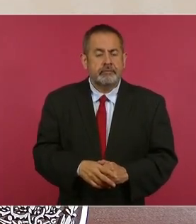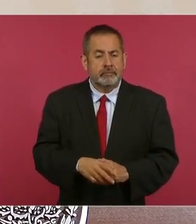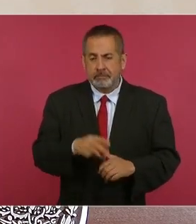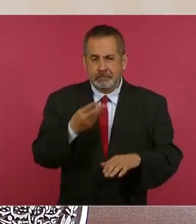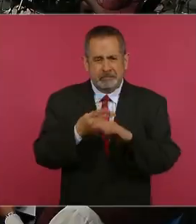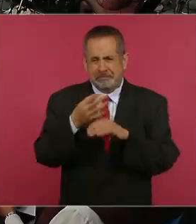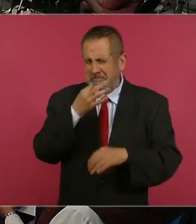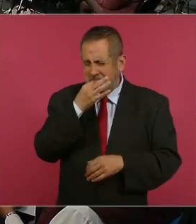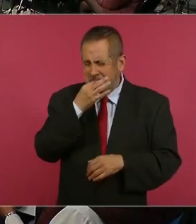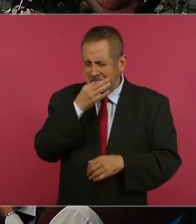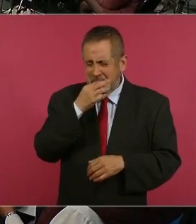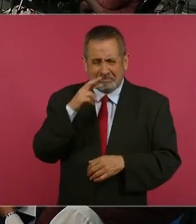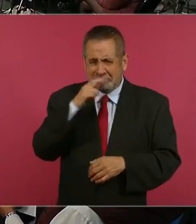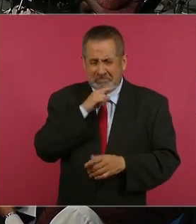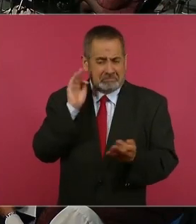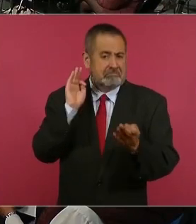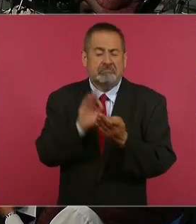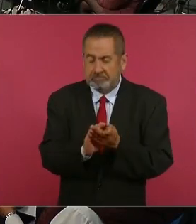muy rápido.